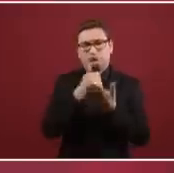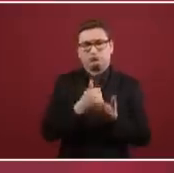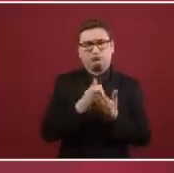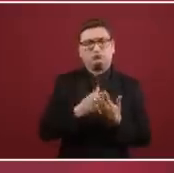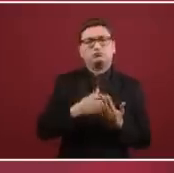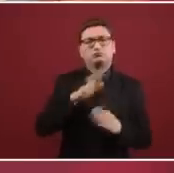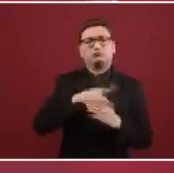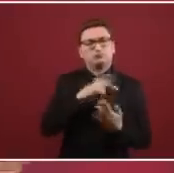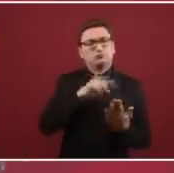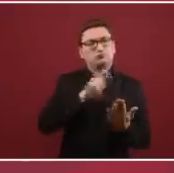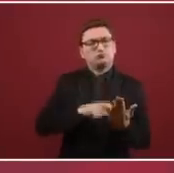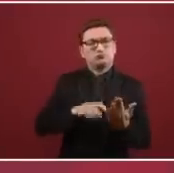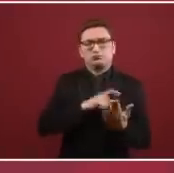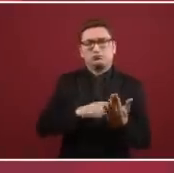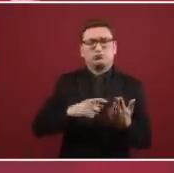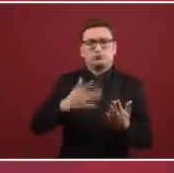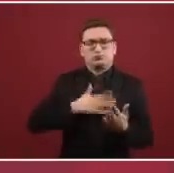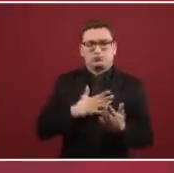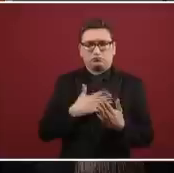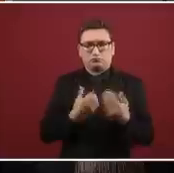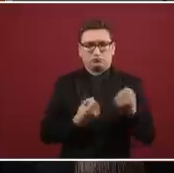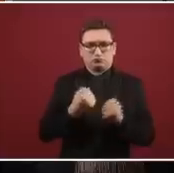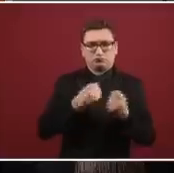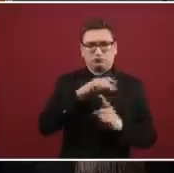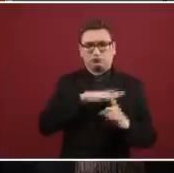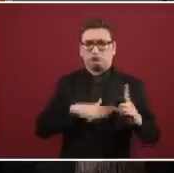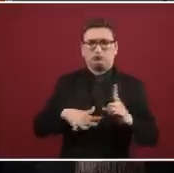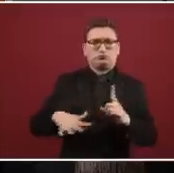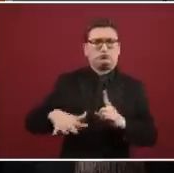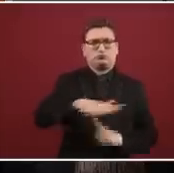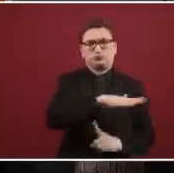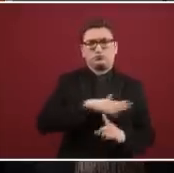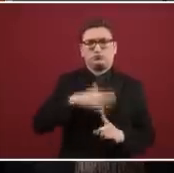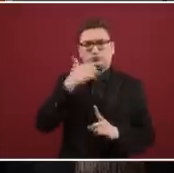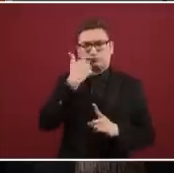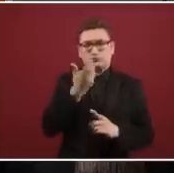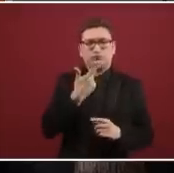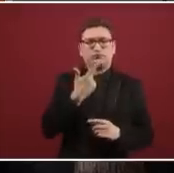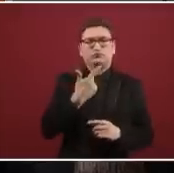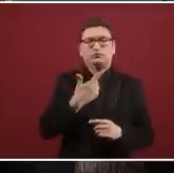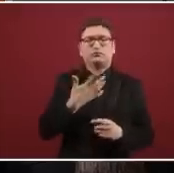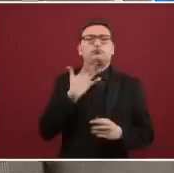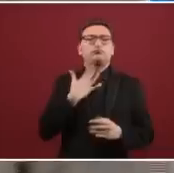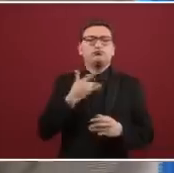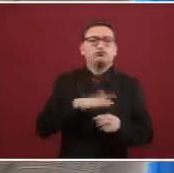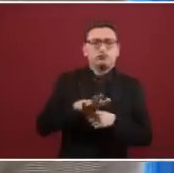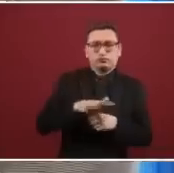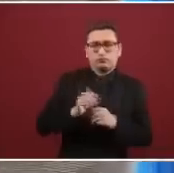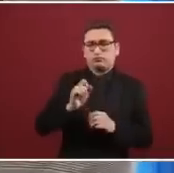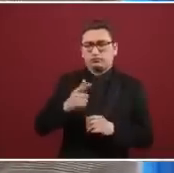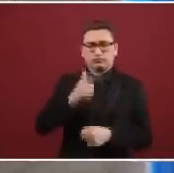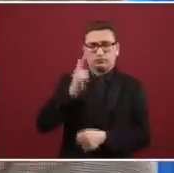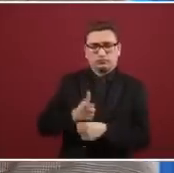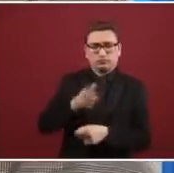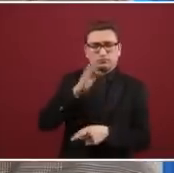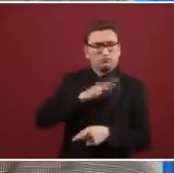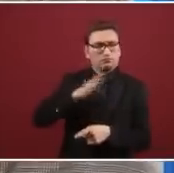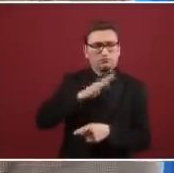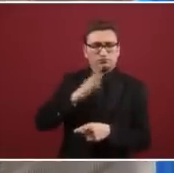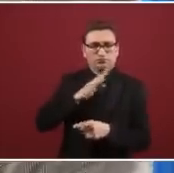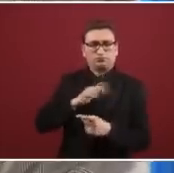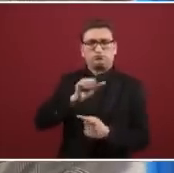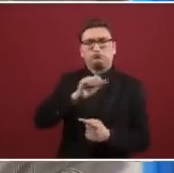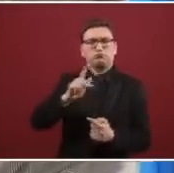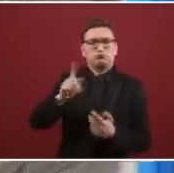porque determino la distancia y el tipo de combustible y luego si encuentro una irregularidad presento en la misma app la